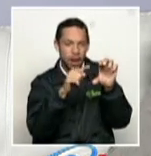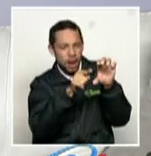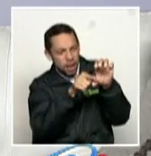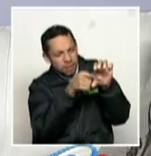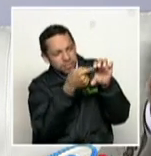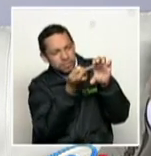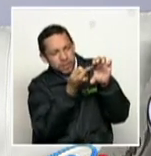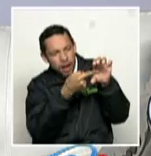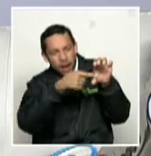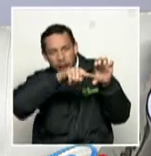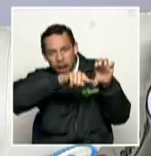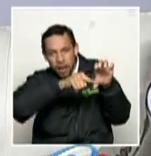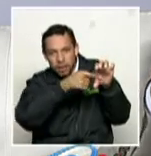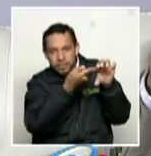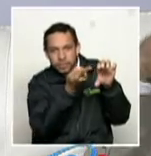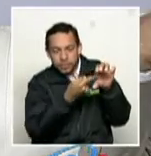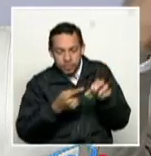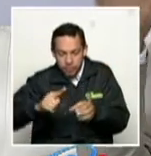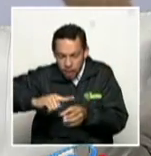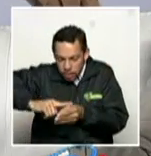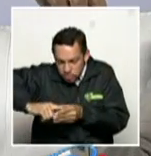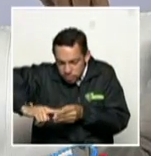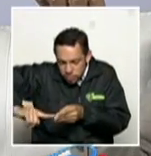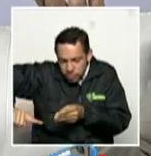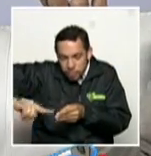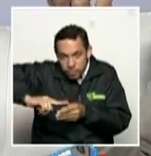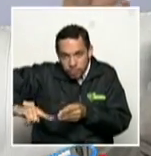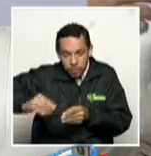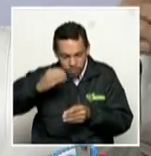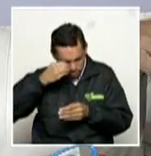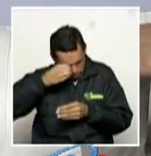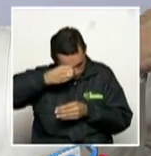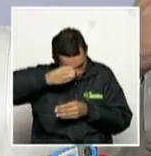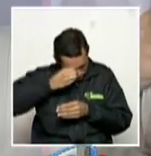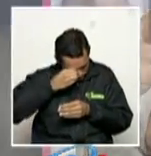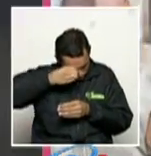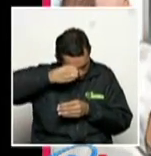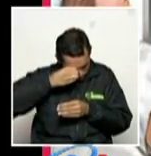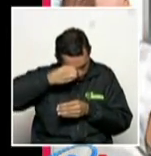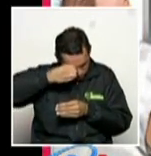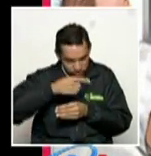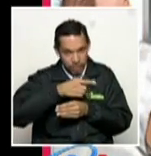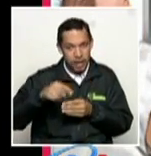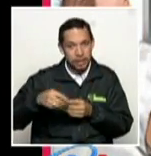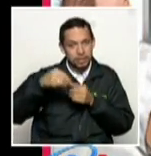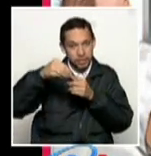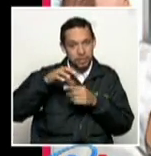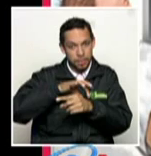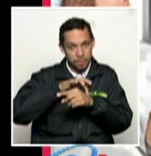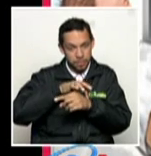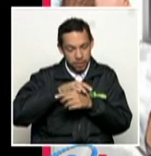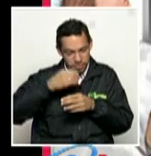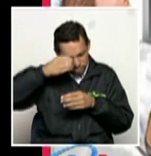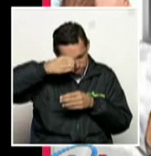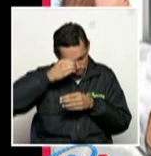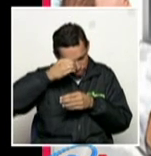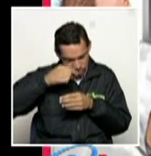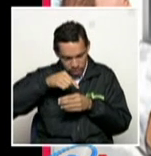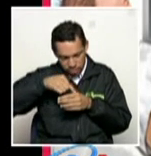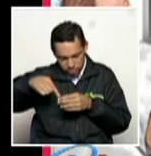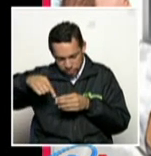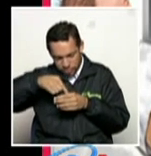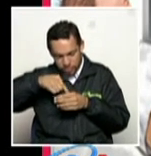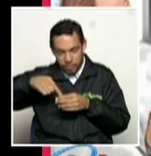la extiende en una placa, la manda al patólogo, el patólogo es un médico especializado en células, él mira y